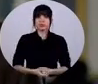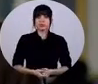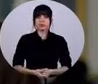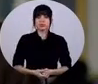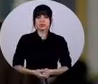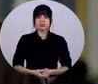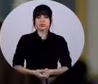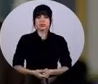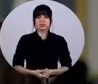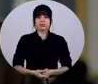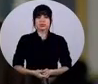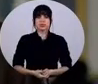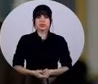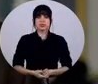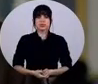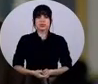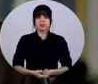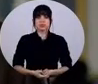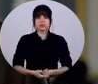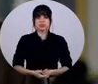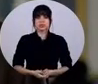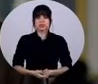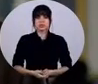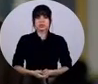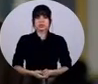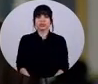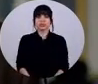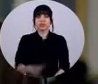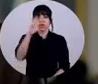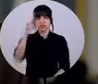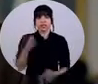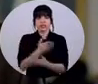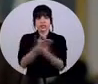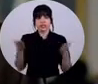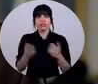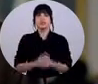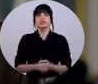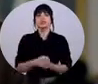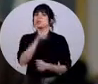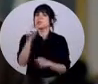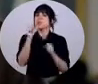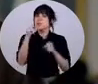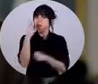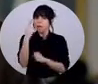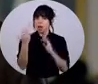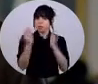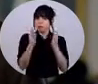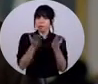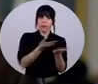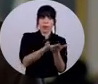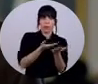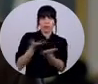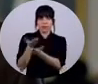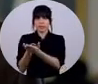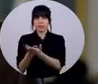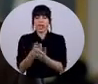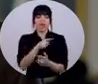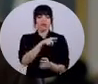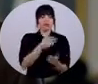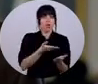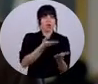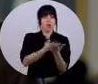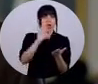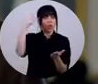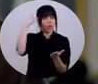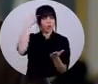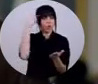lamentamos que persistan en exigirnos una acción imposible. Costarricenses, como puede verse al comparar las